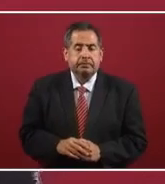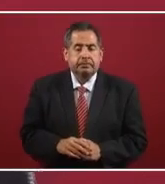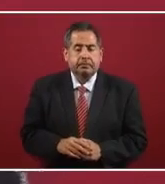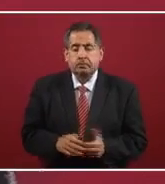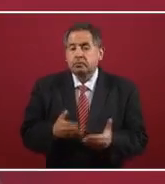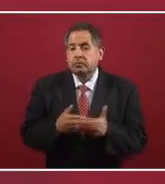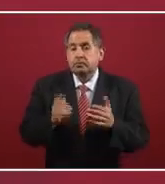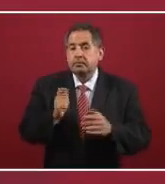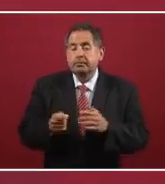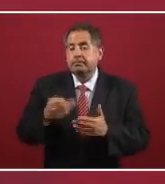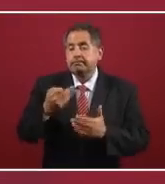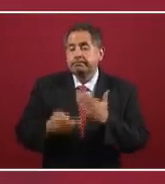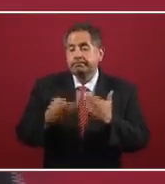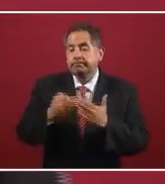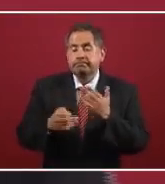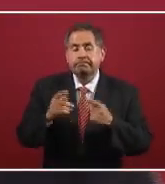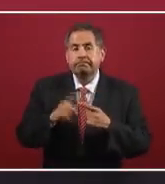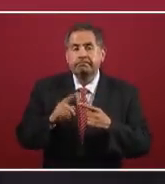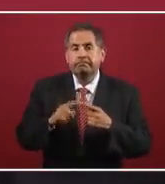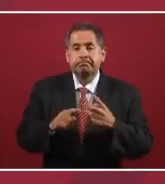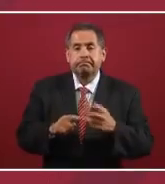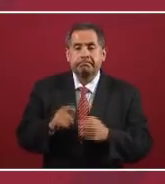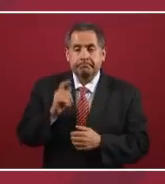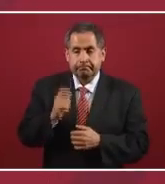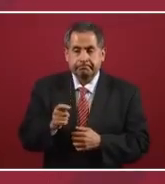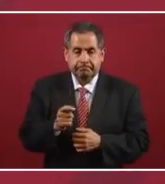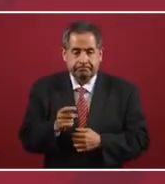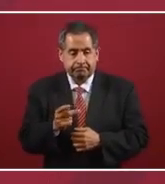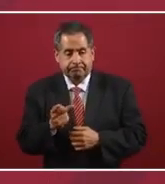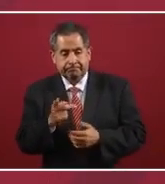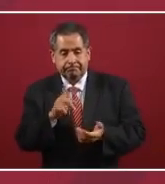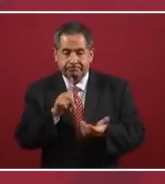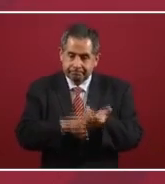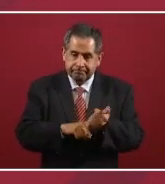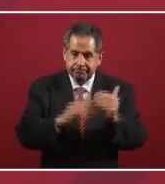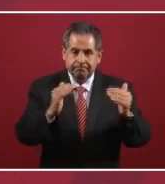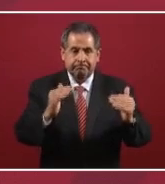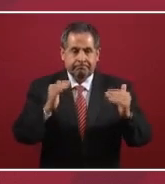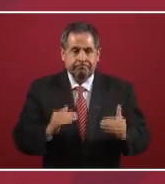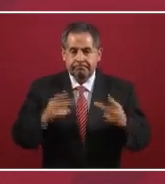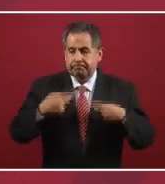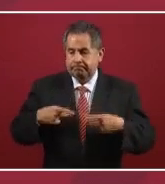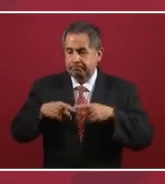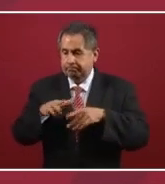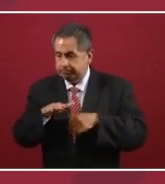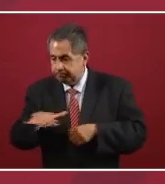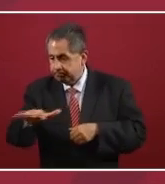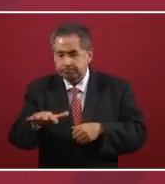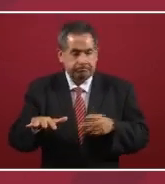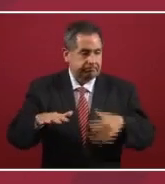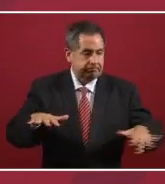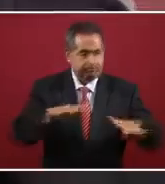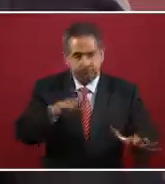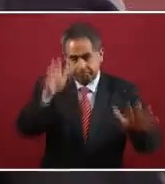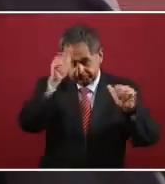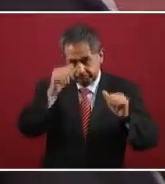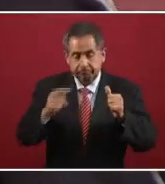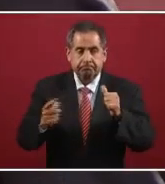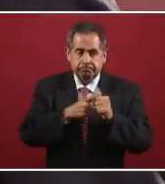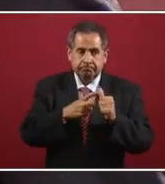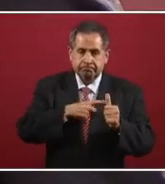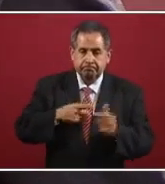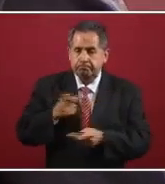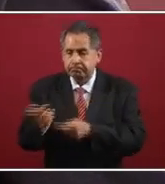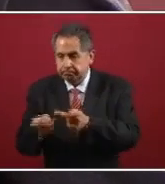Ahora falta que haya un acuerdo con los pobladores, que deben de ser tomados en cuenta.